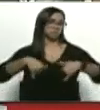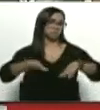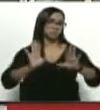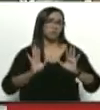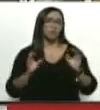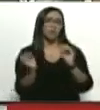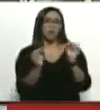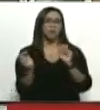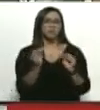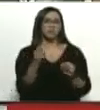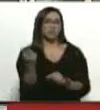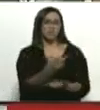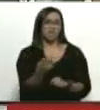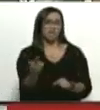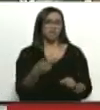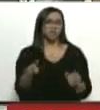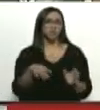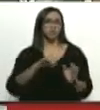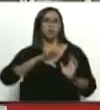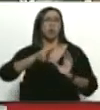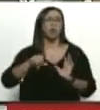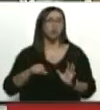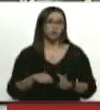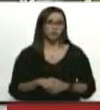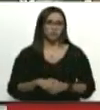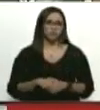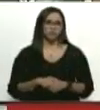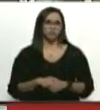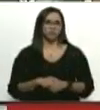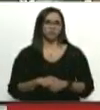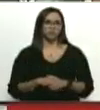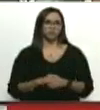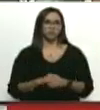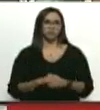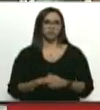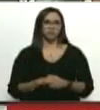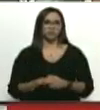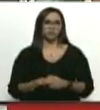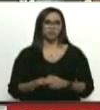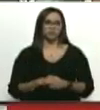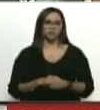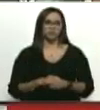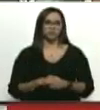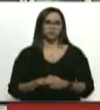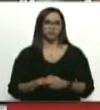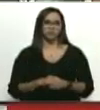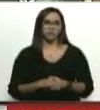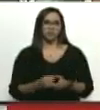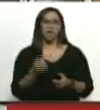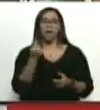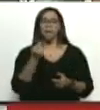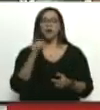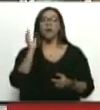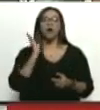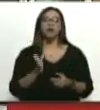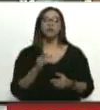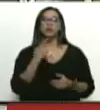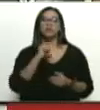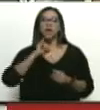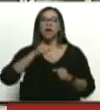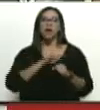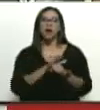conversación entre ellos, entre sus corruptos. Jamás usted ha visto un castigo. Decía Jorge Rodríguez